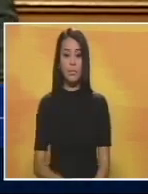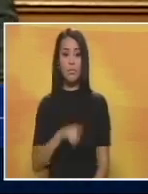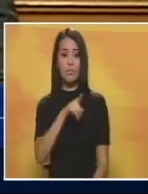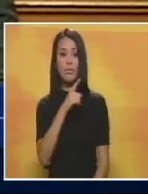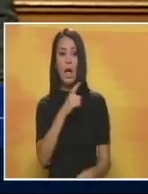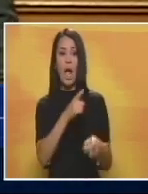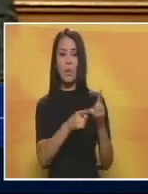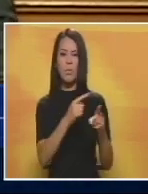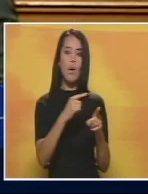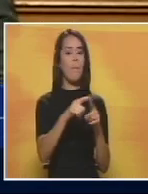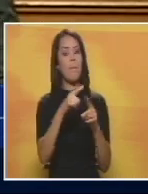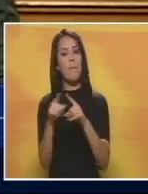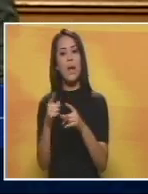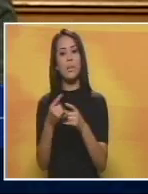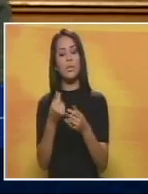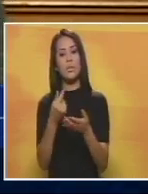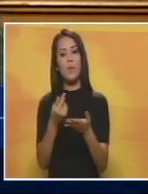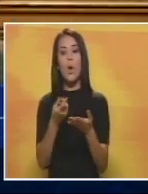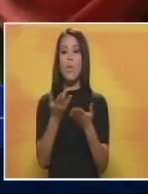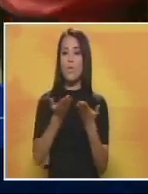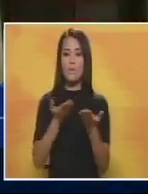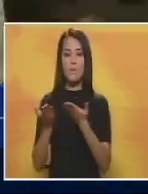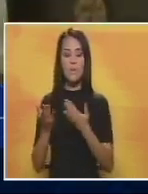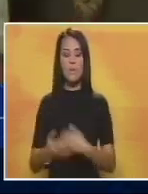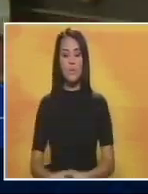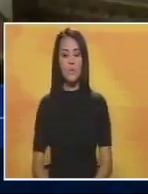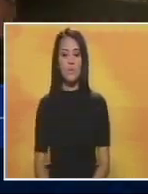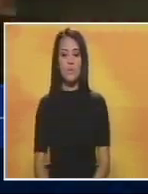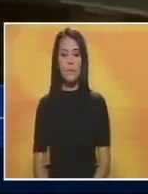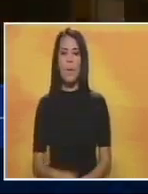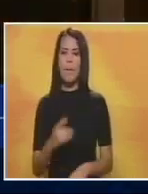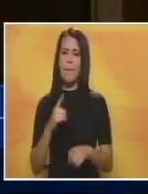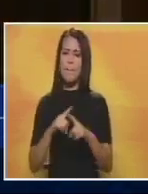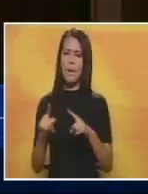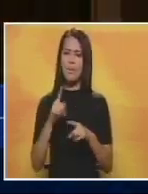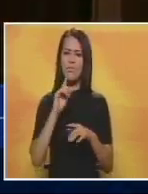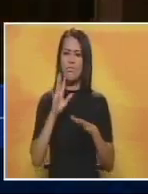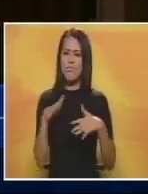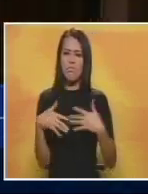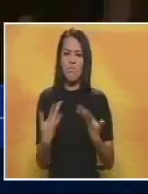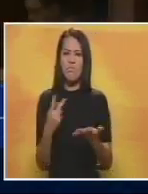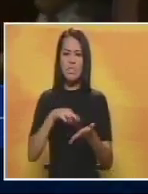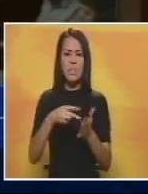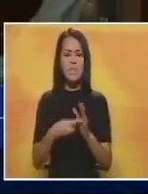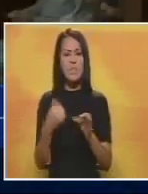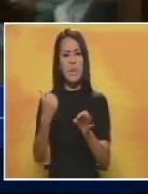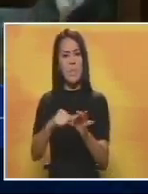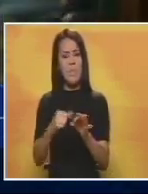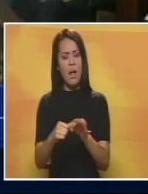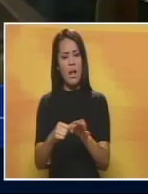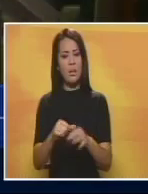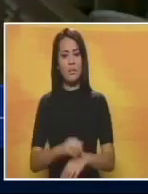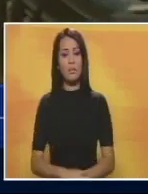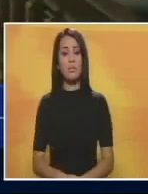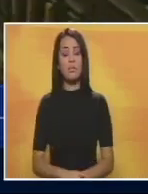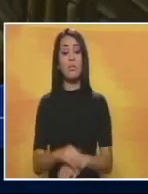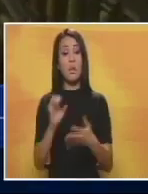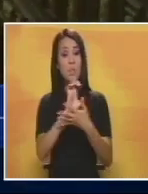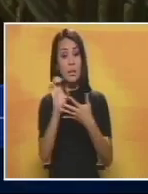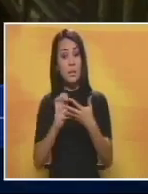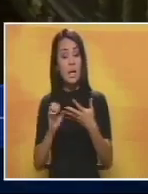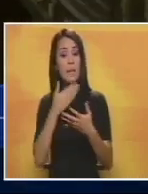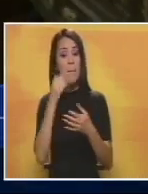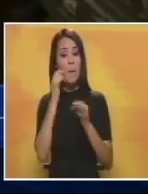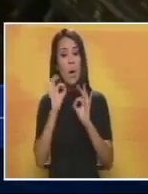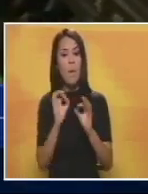precios de adquisición de bienes y servicios. Pero ¿qué es un criptoactivo entonces, soberano? Es una herramienta para romper la